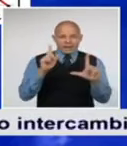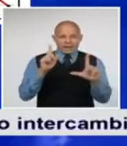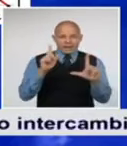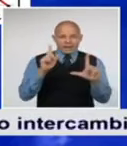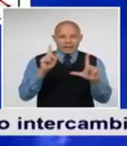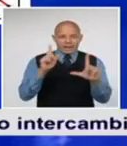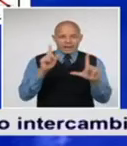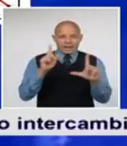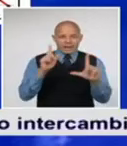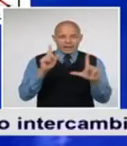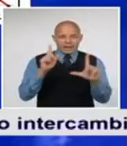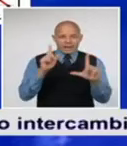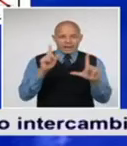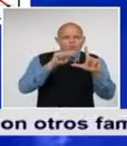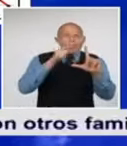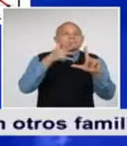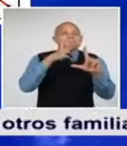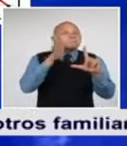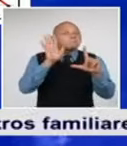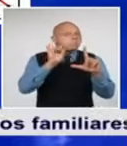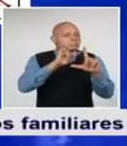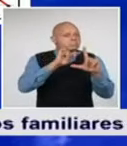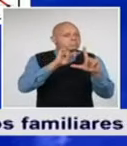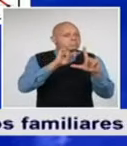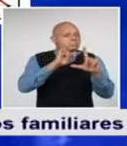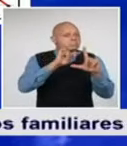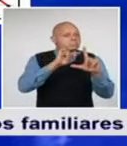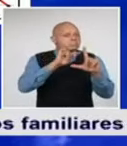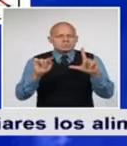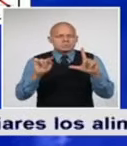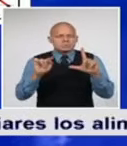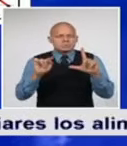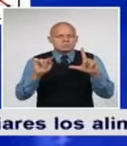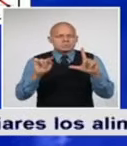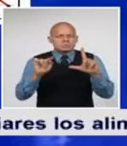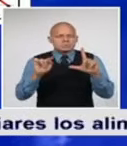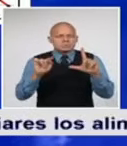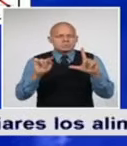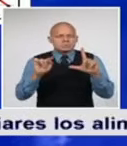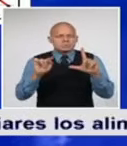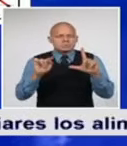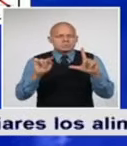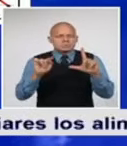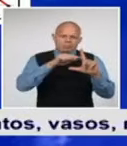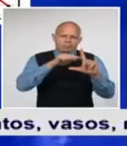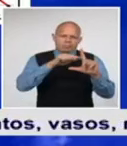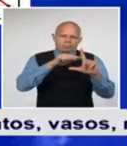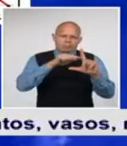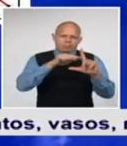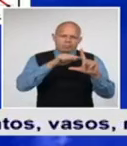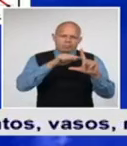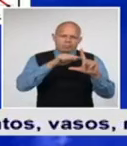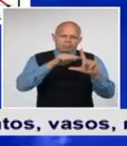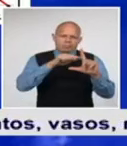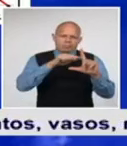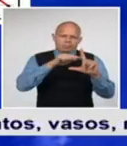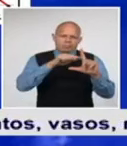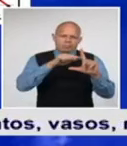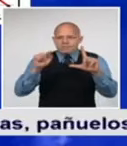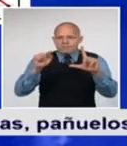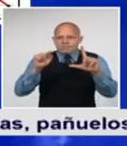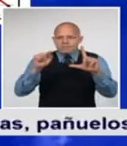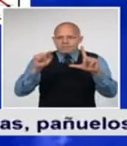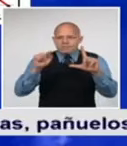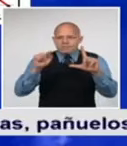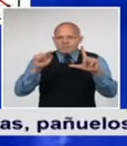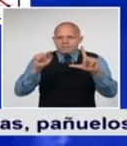realmente queriendo bajar, bajando, lo que de todas formas hay que estabilizar esta reducción en